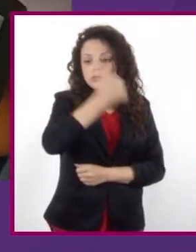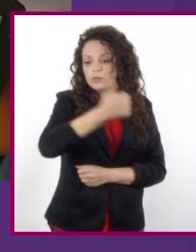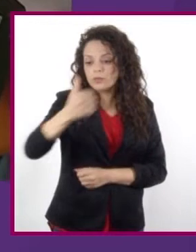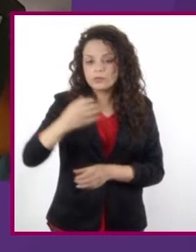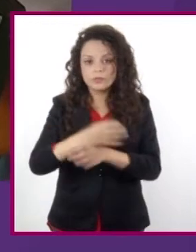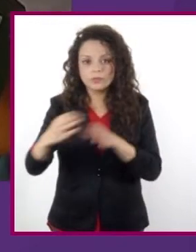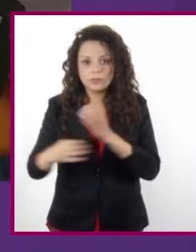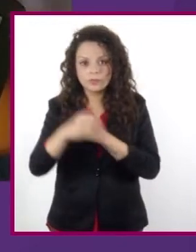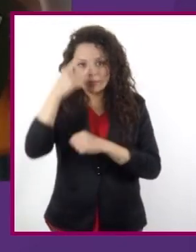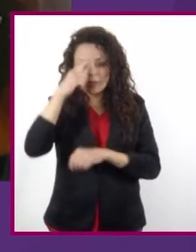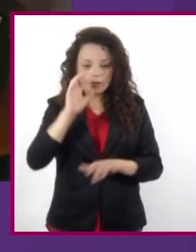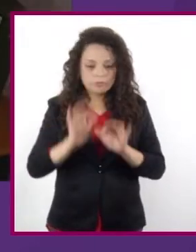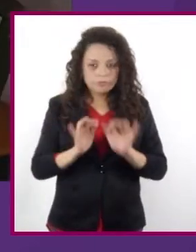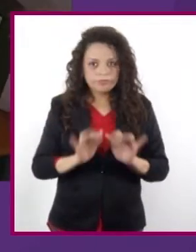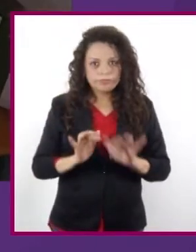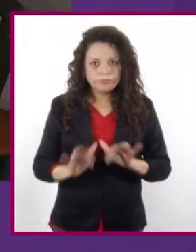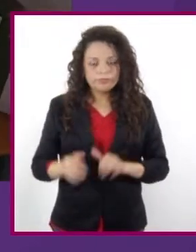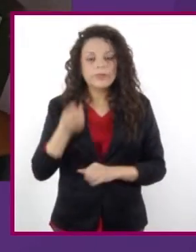aplicaciones.